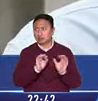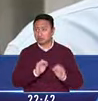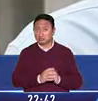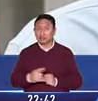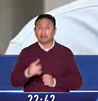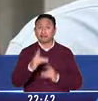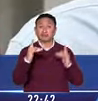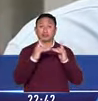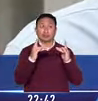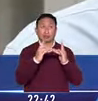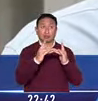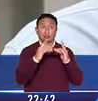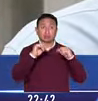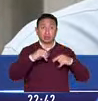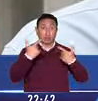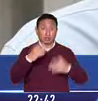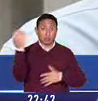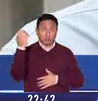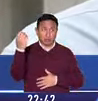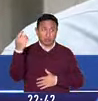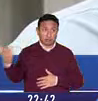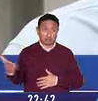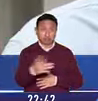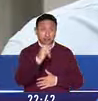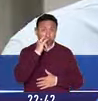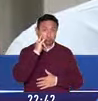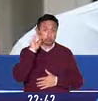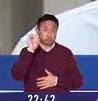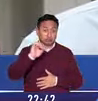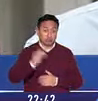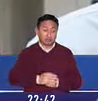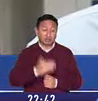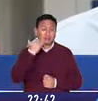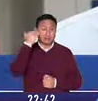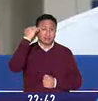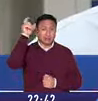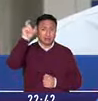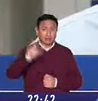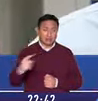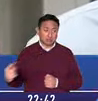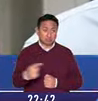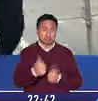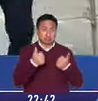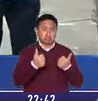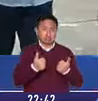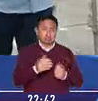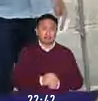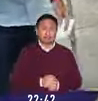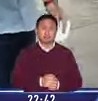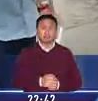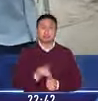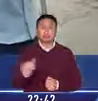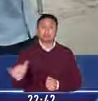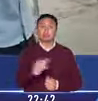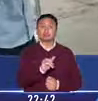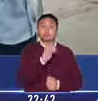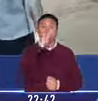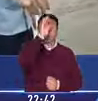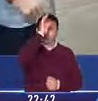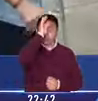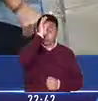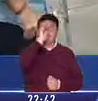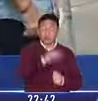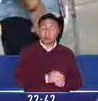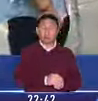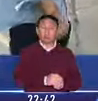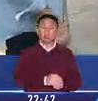camas disponibles para cualquier evento, para los chicos. Los mayores están siendo bien tratados. Lo mismo hizo en el Hospital del Día de